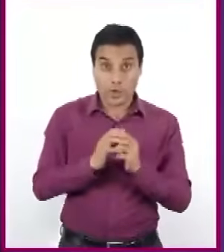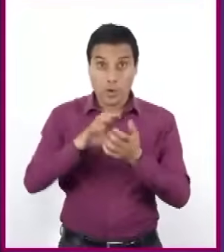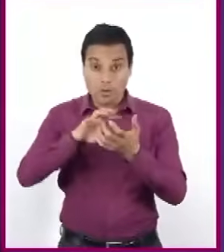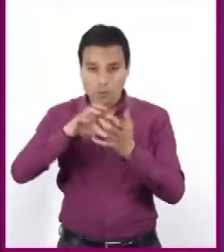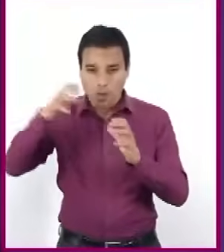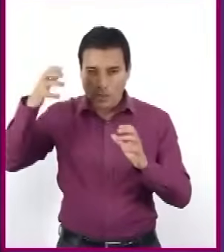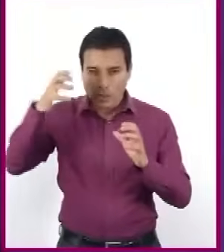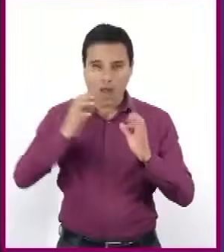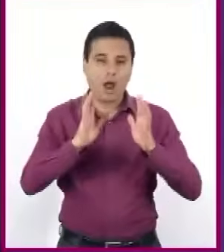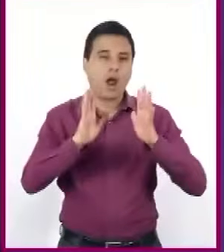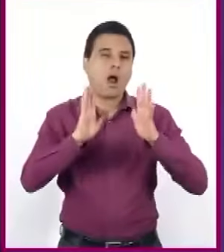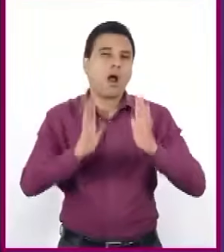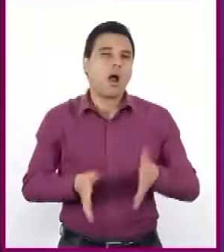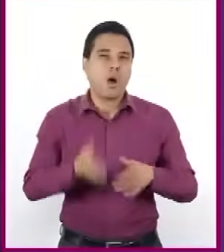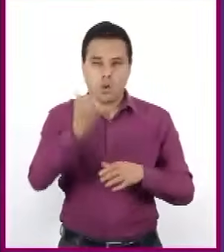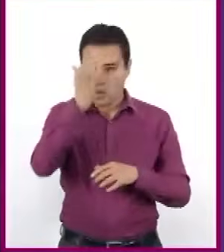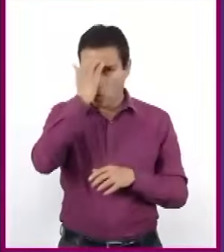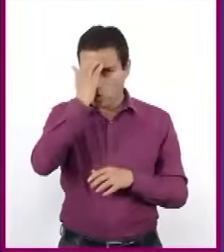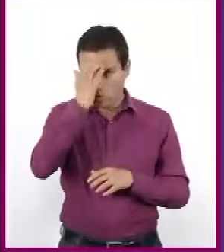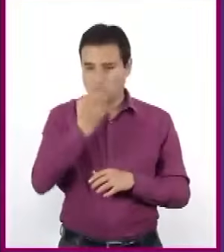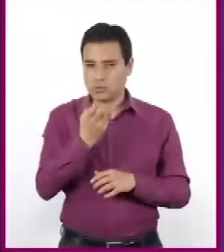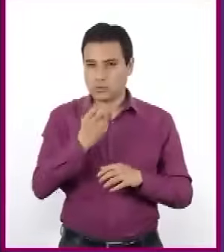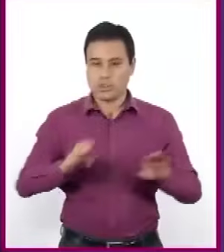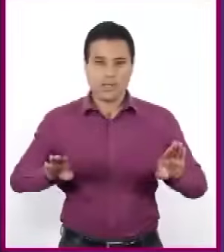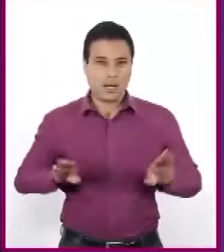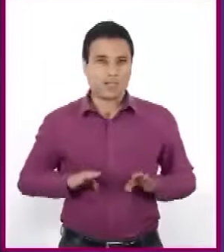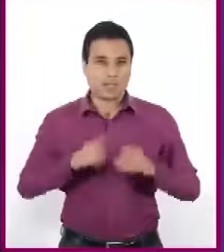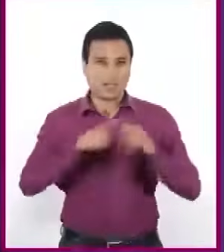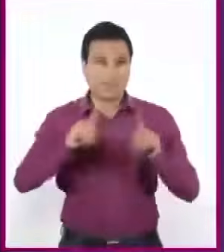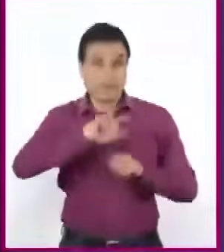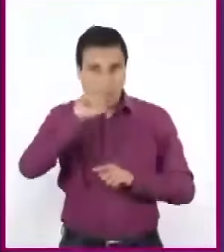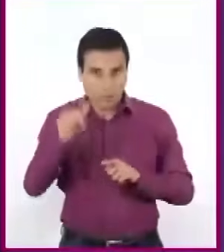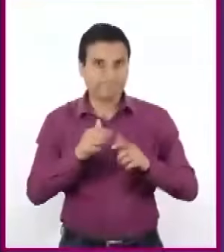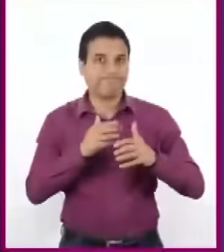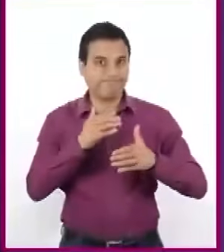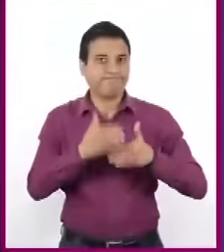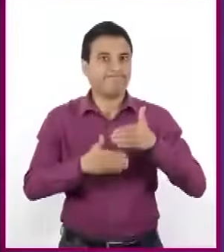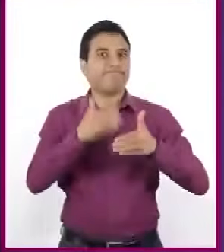molécula. Es así como avanza la ciencia.